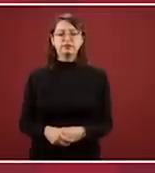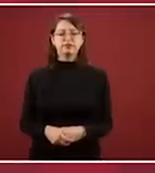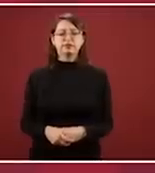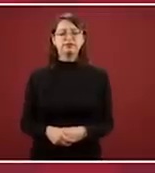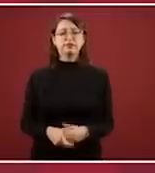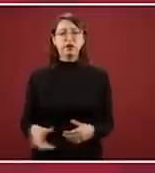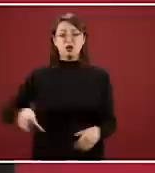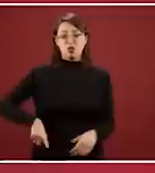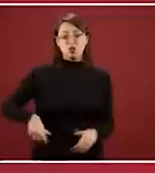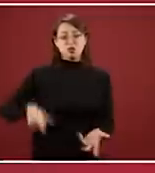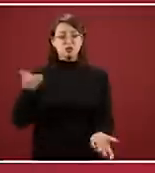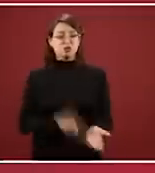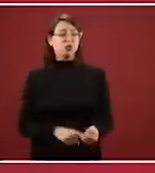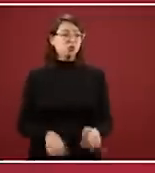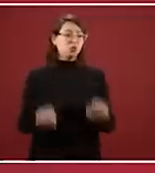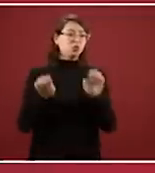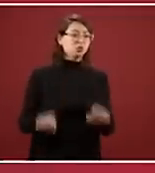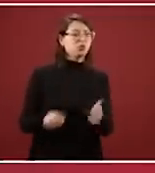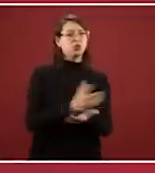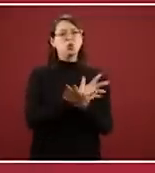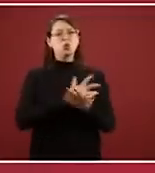excesos, lujos en el gobierno,